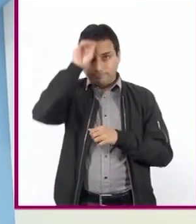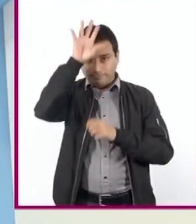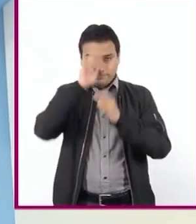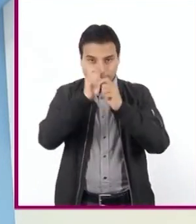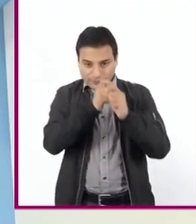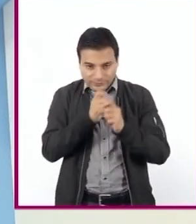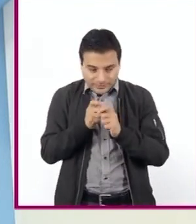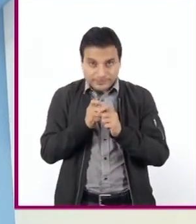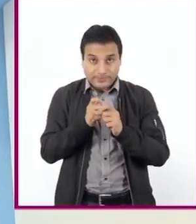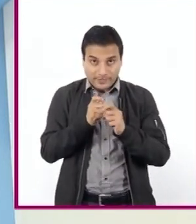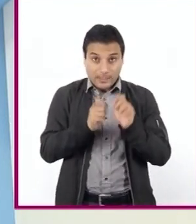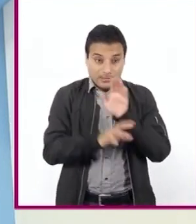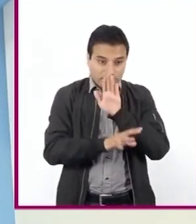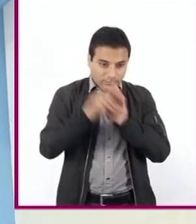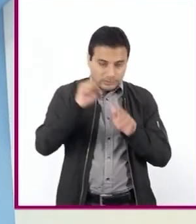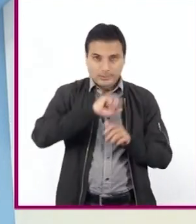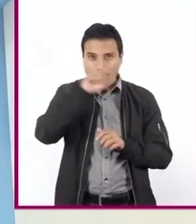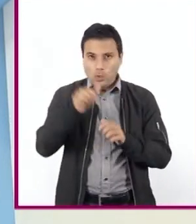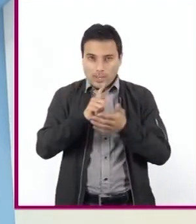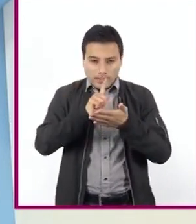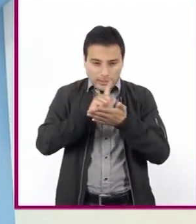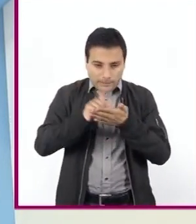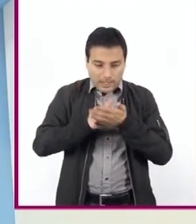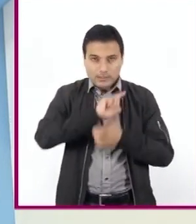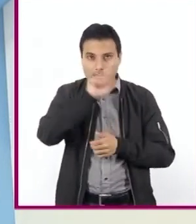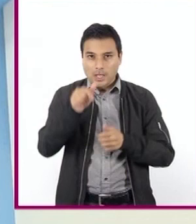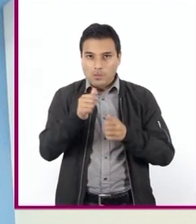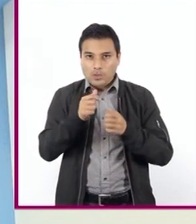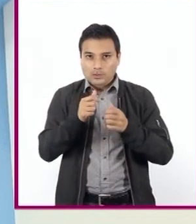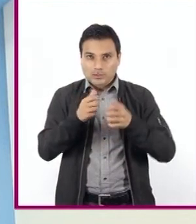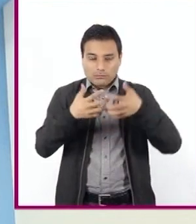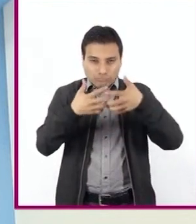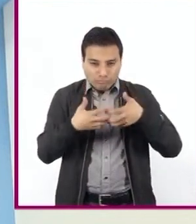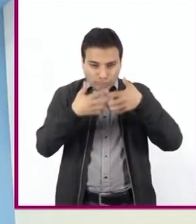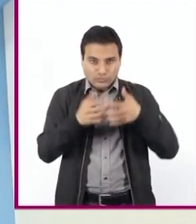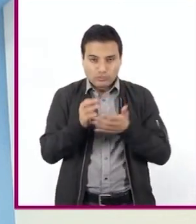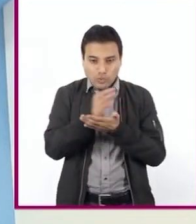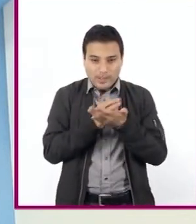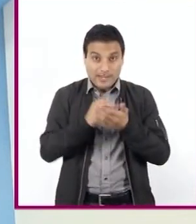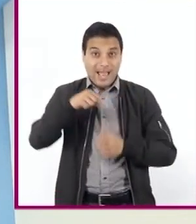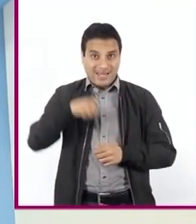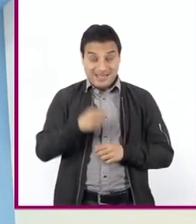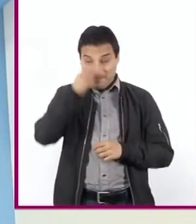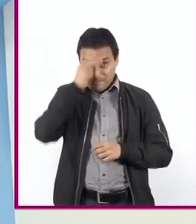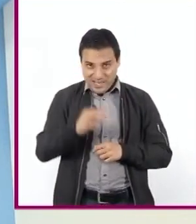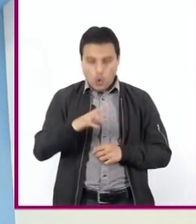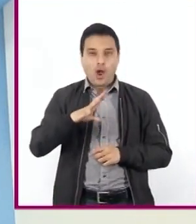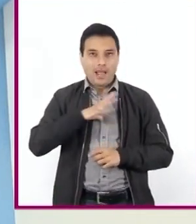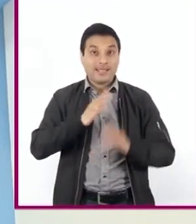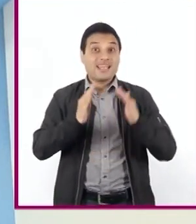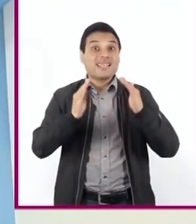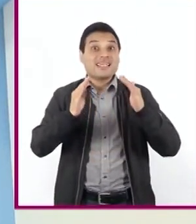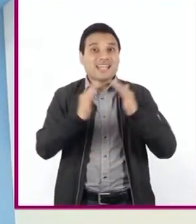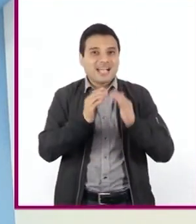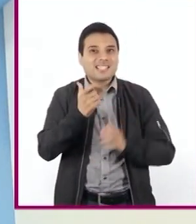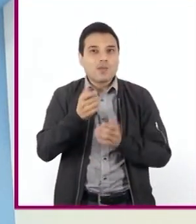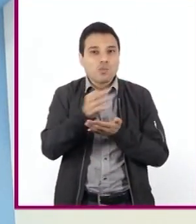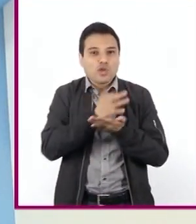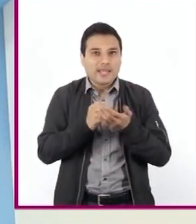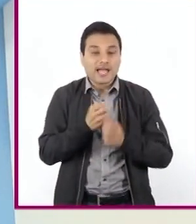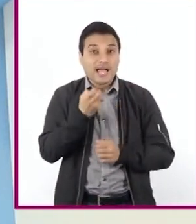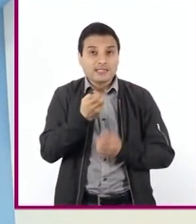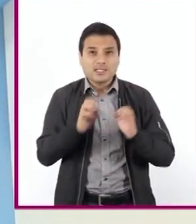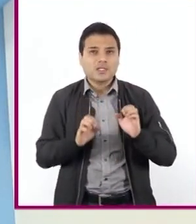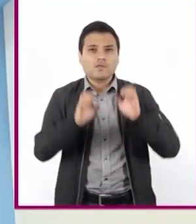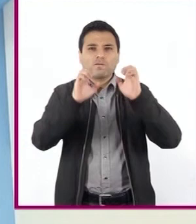monedas. Para esto, en México se creó la Casa de Moneda. En la actualidad, este edificio